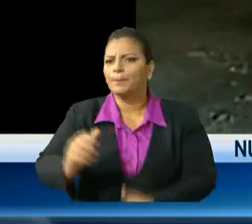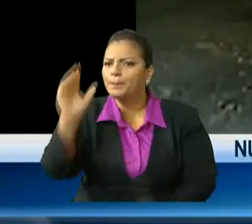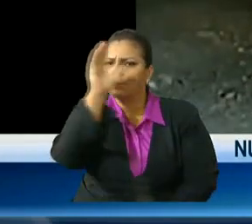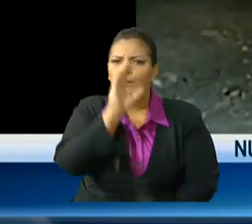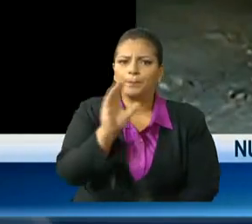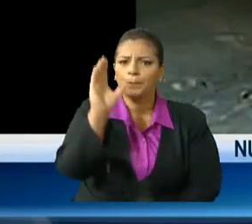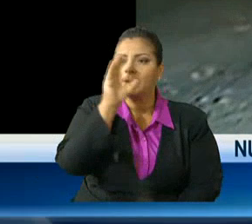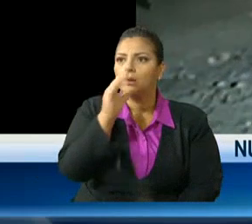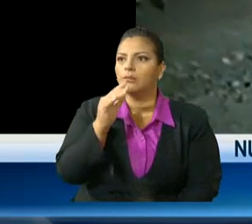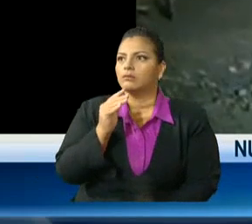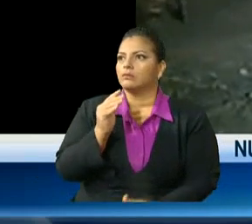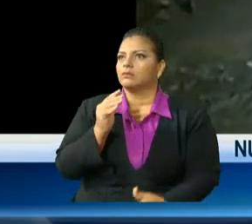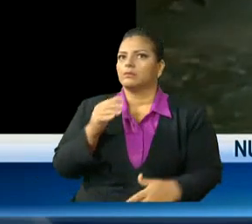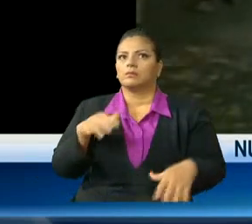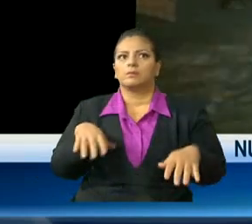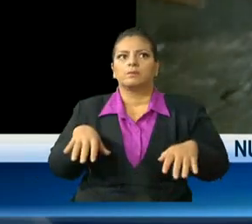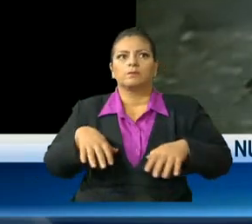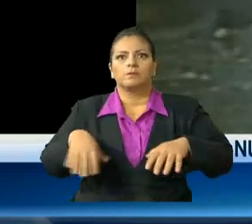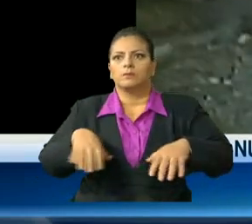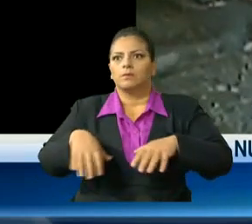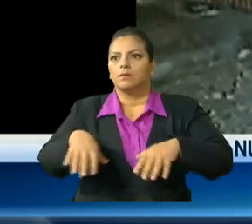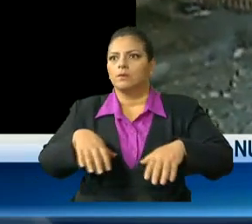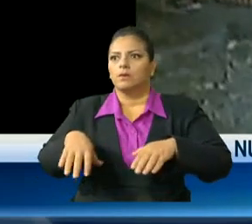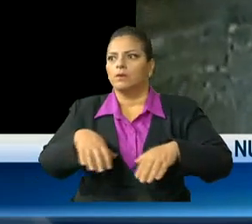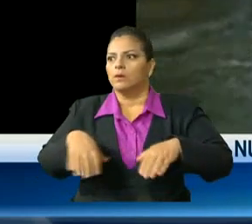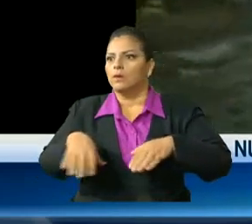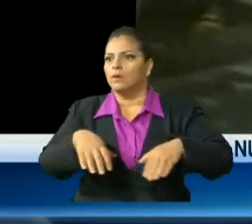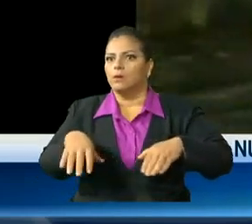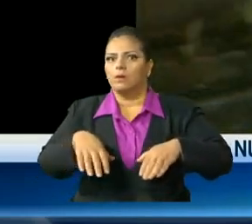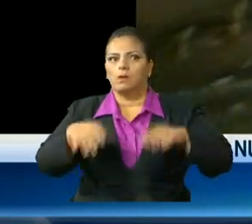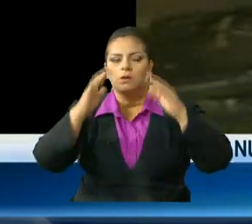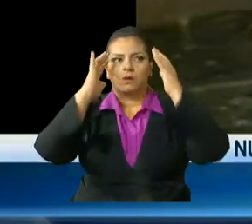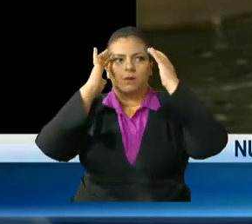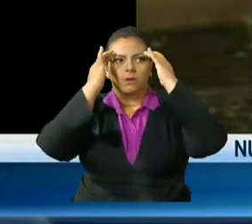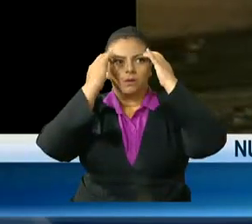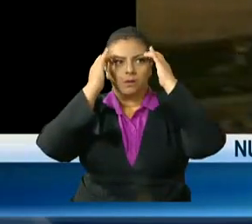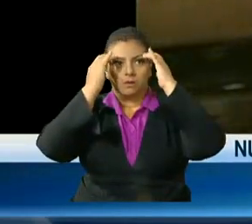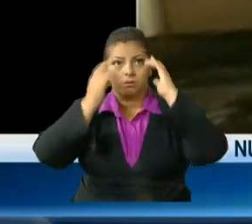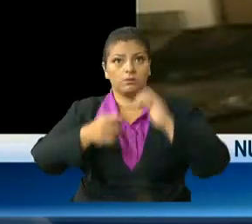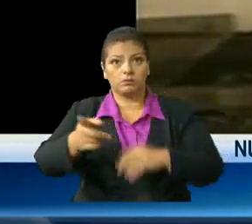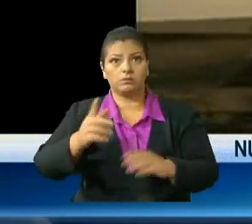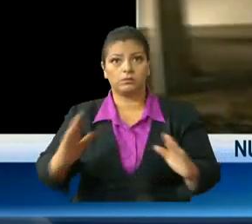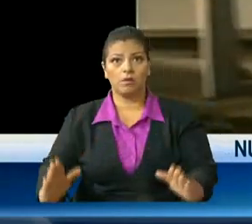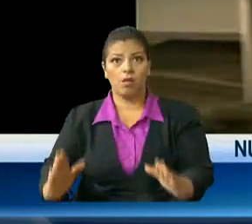que no están en buen estado. Entonces ellos tienen que tomar las precauciones del caso.